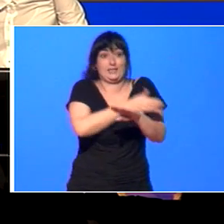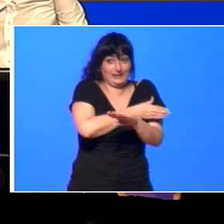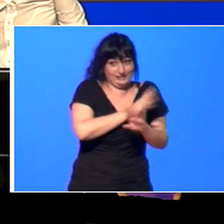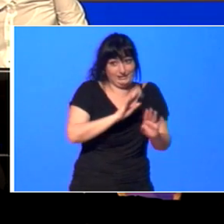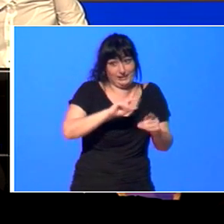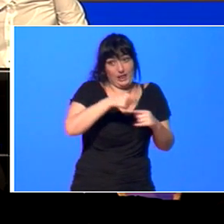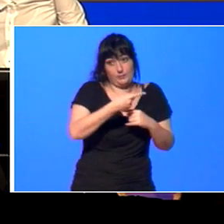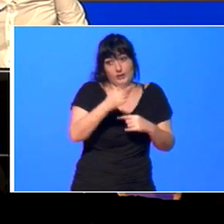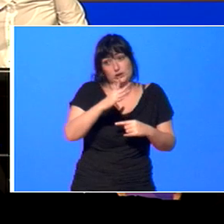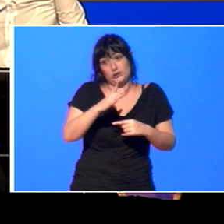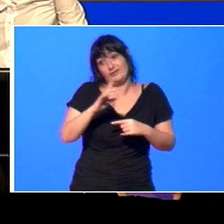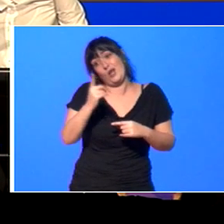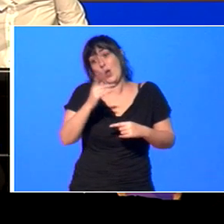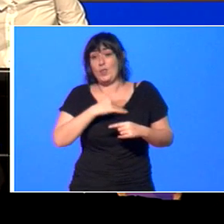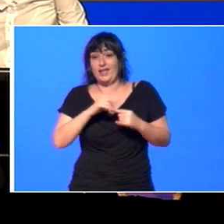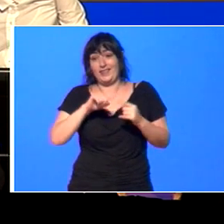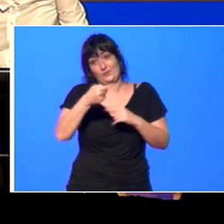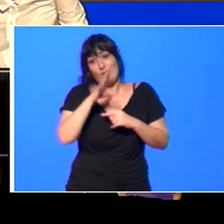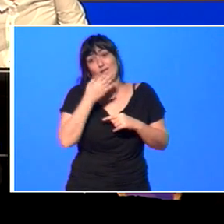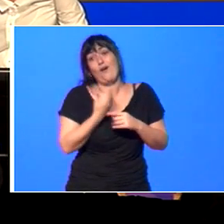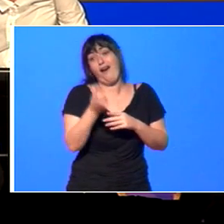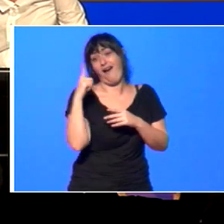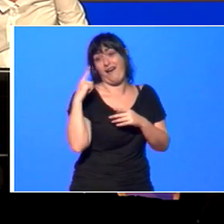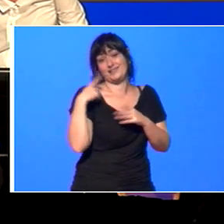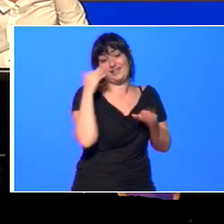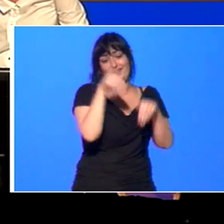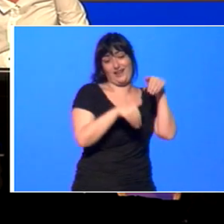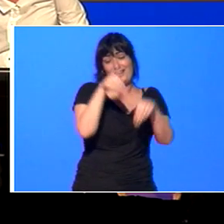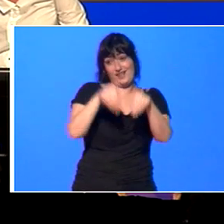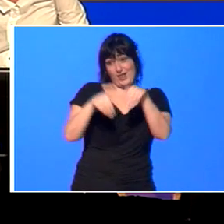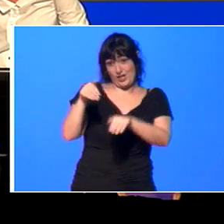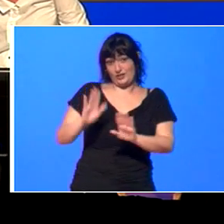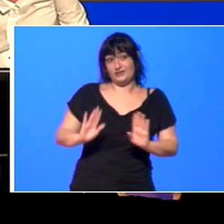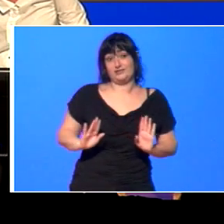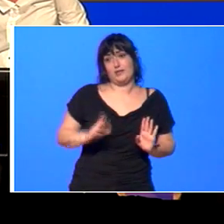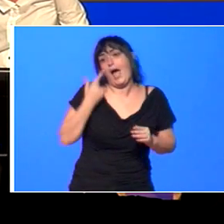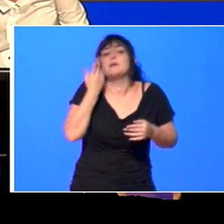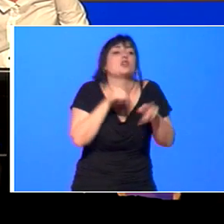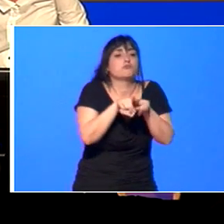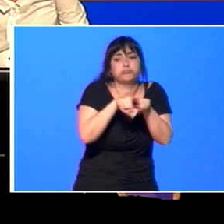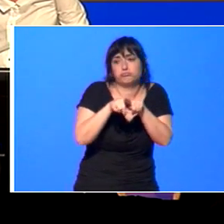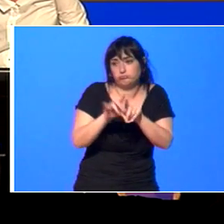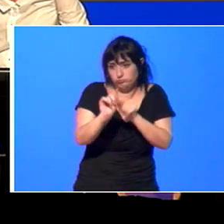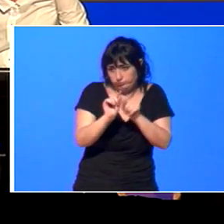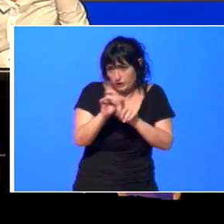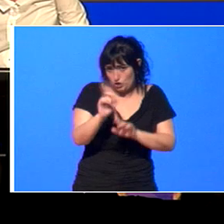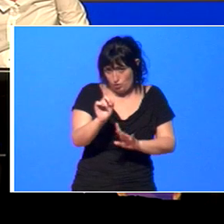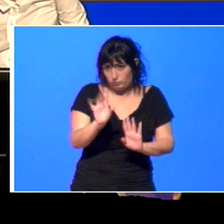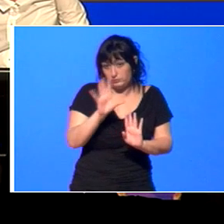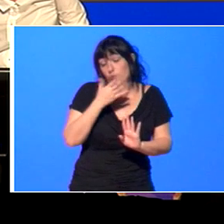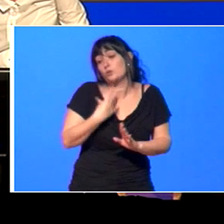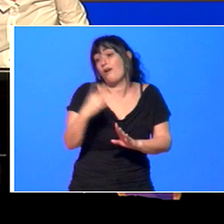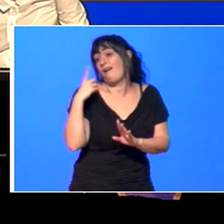de las elecciones de ayer. Porque en ese espacio, no es una crítica, simplemente porque ahí, ayer,